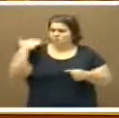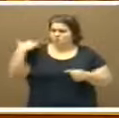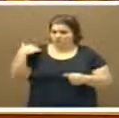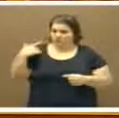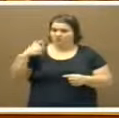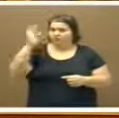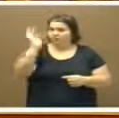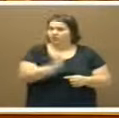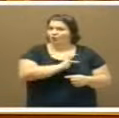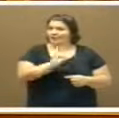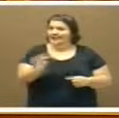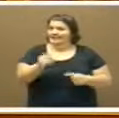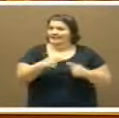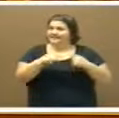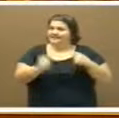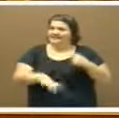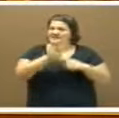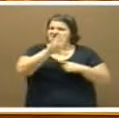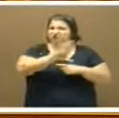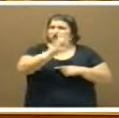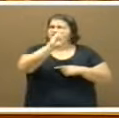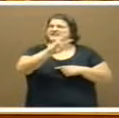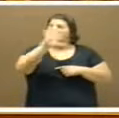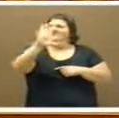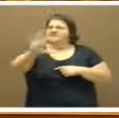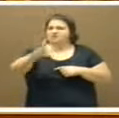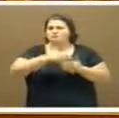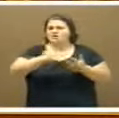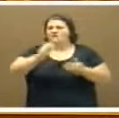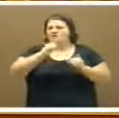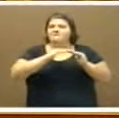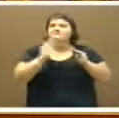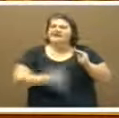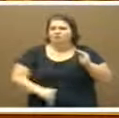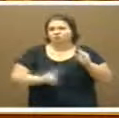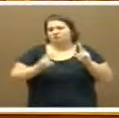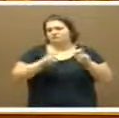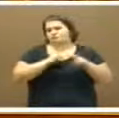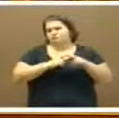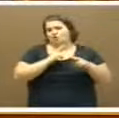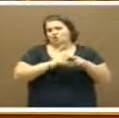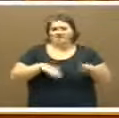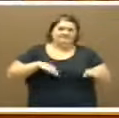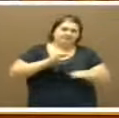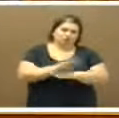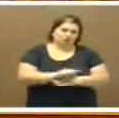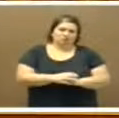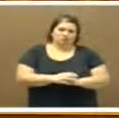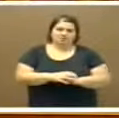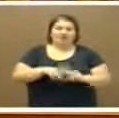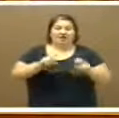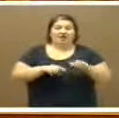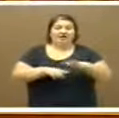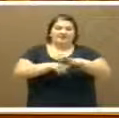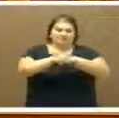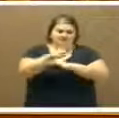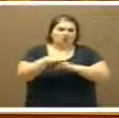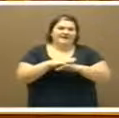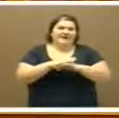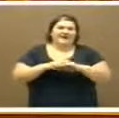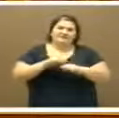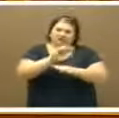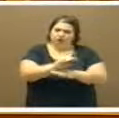tendríamos un descenso de 535 millones de euros en las políticas de inversión, en las políticas de crecimiento, en las políticas